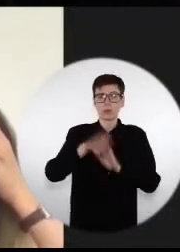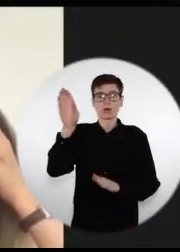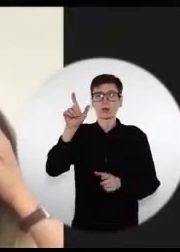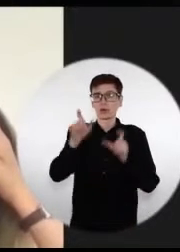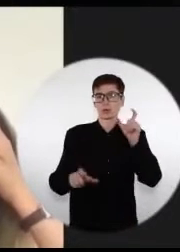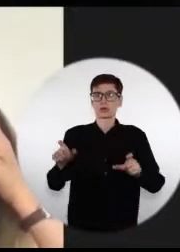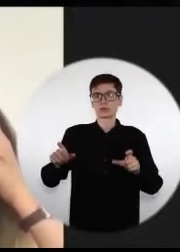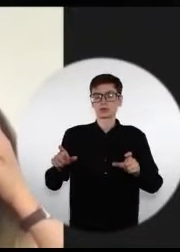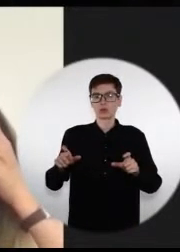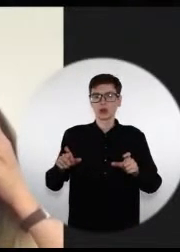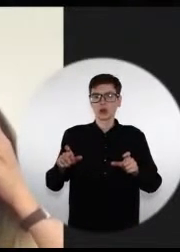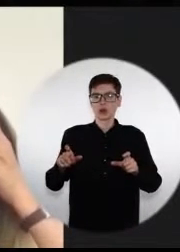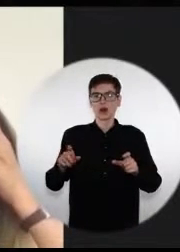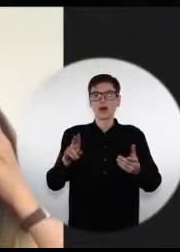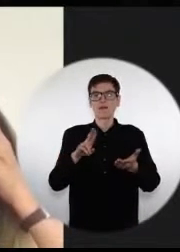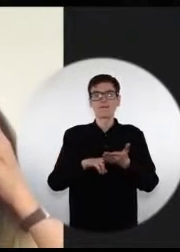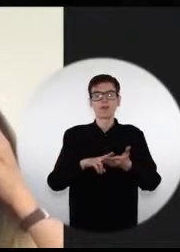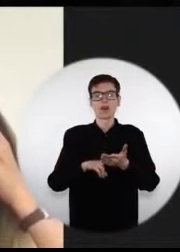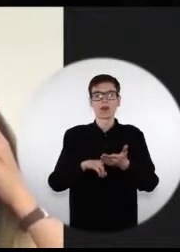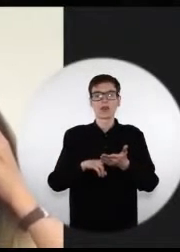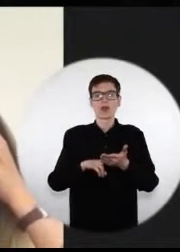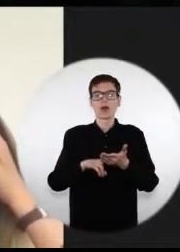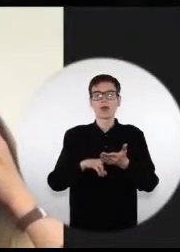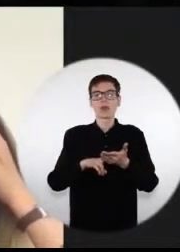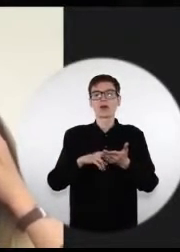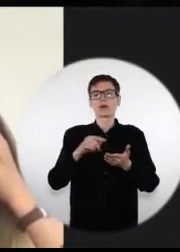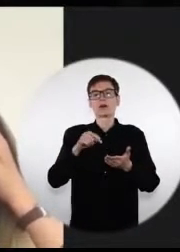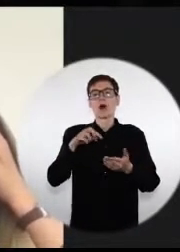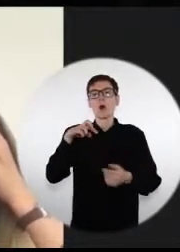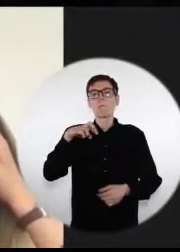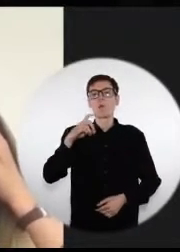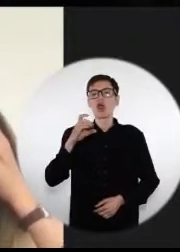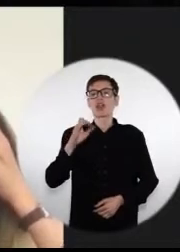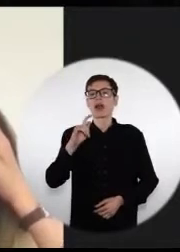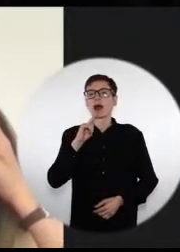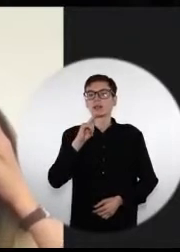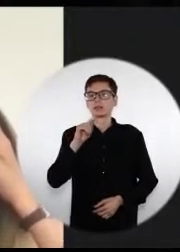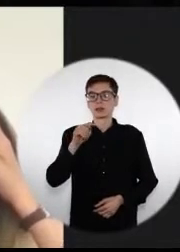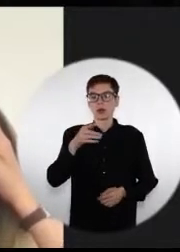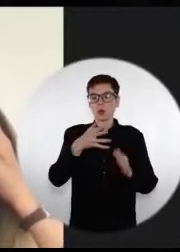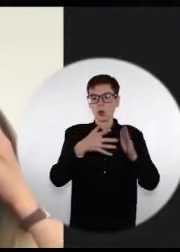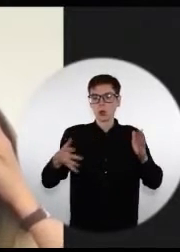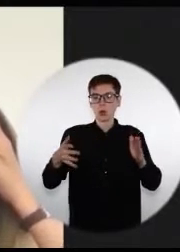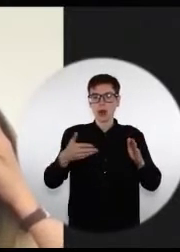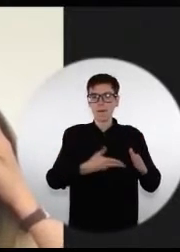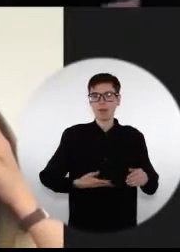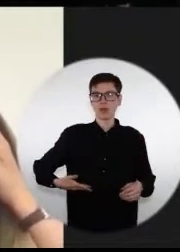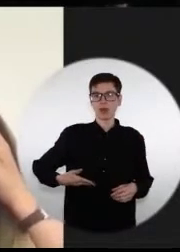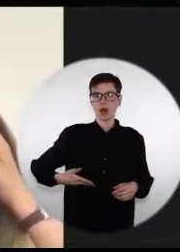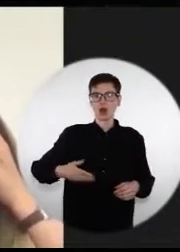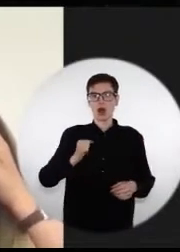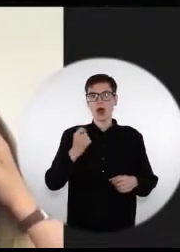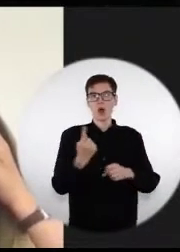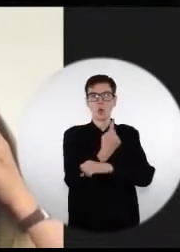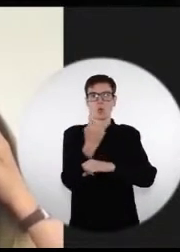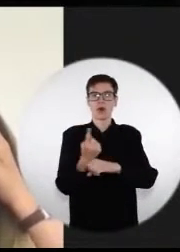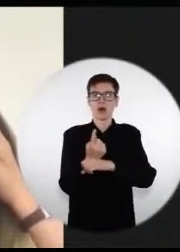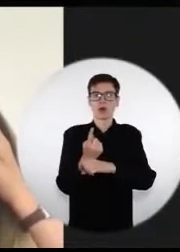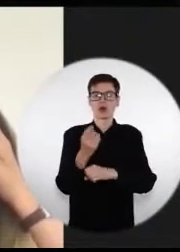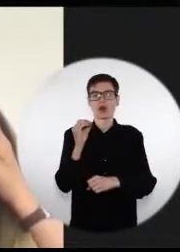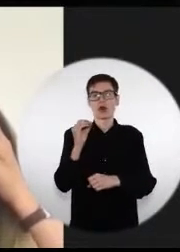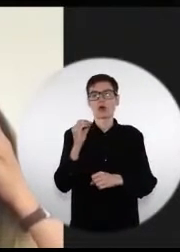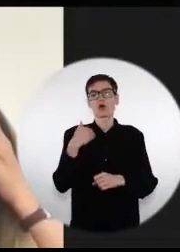y como pasó ahí y también está la dificultad de que la mayoría la gente se espanta cuando pasando un